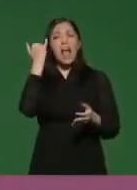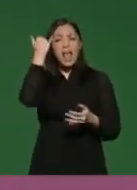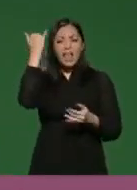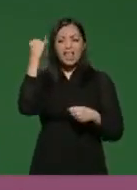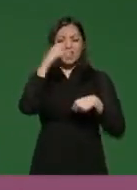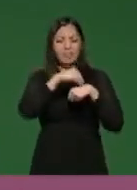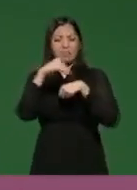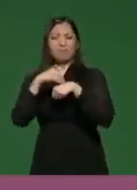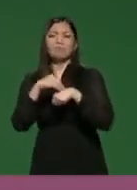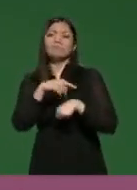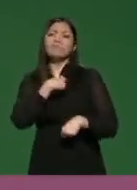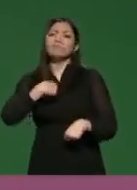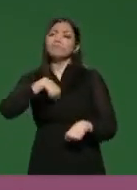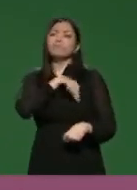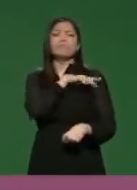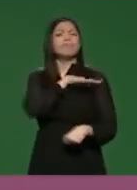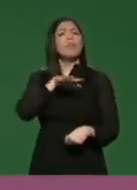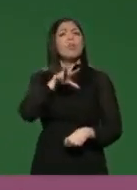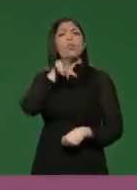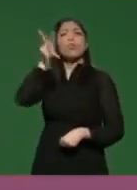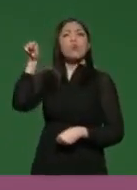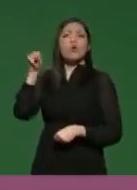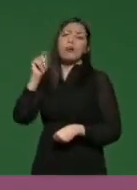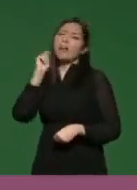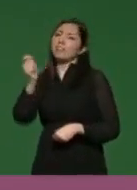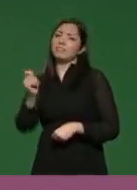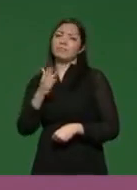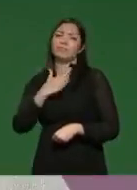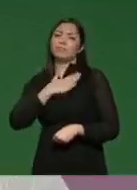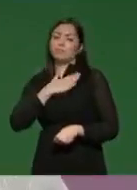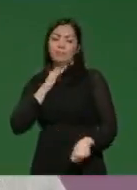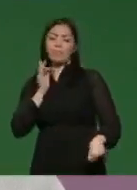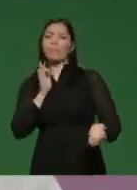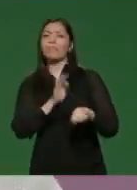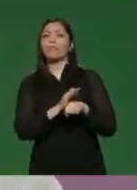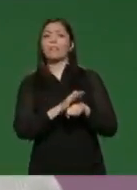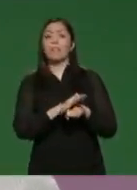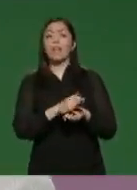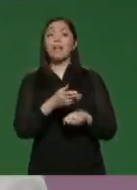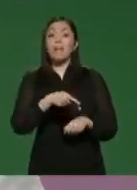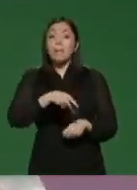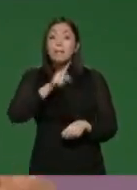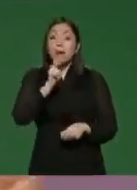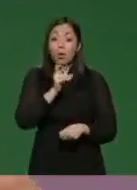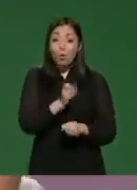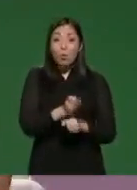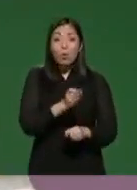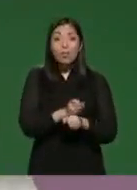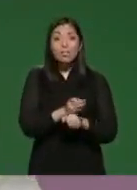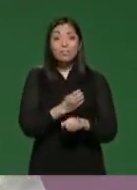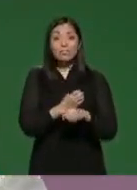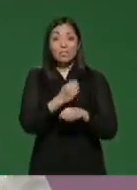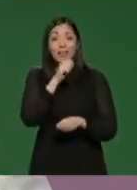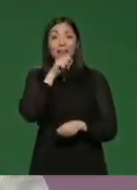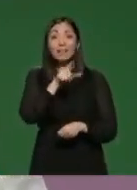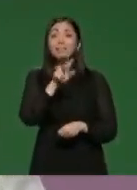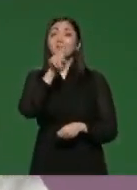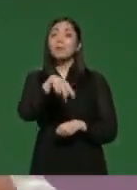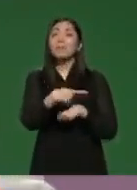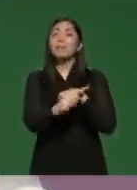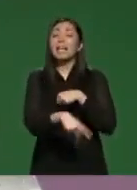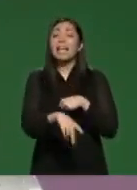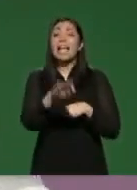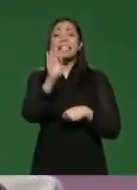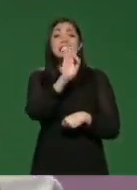y defendimos lo que es nuestro. Pero hoy Jalisco está en peligro de caer en manos de Morena, que solo